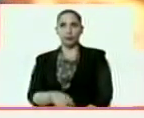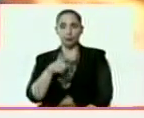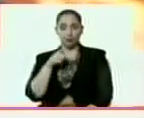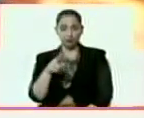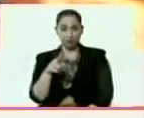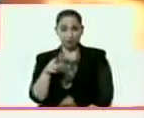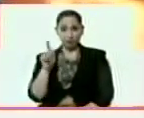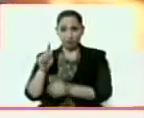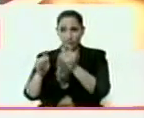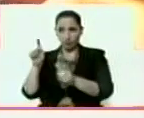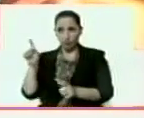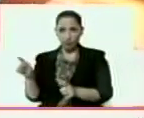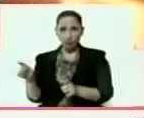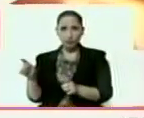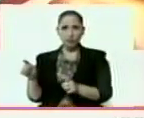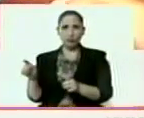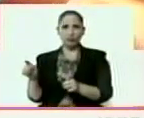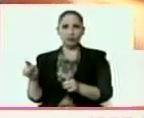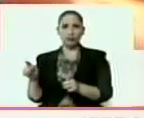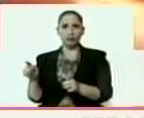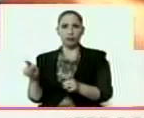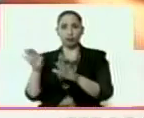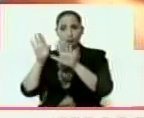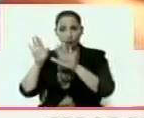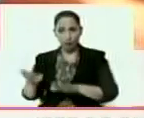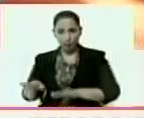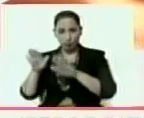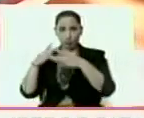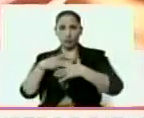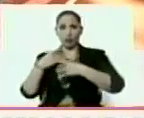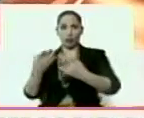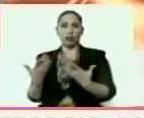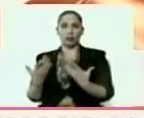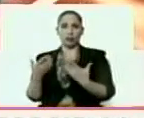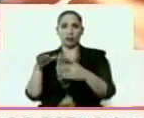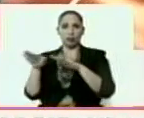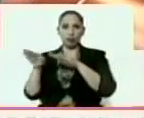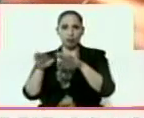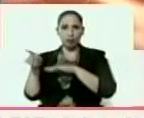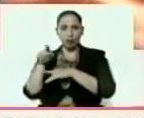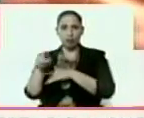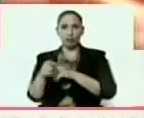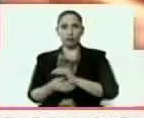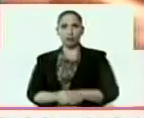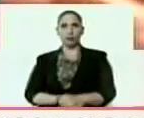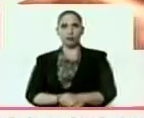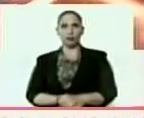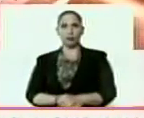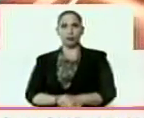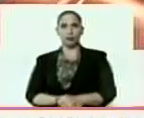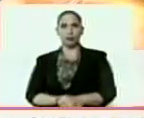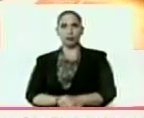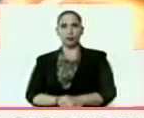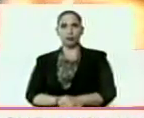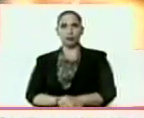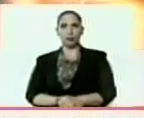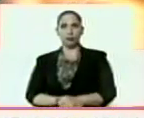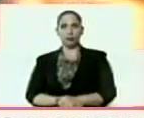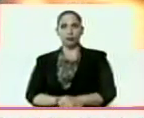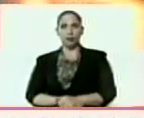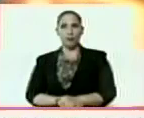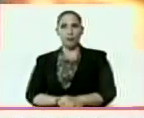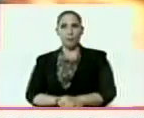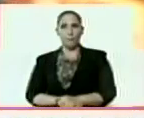agentes que se sirven a los intereses extranjeros, este sector extremista de la derecha venezolana pretenda